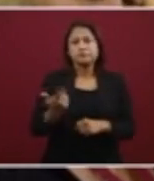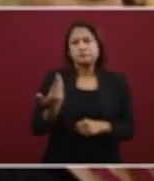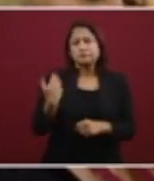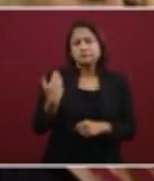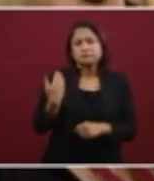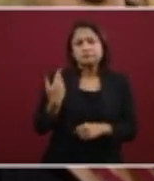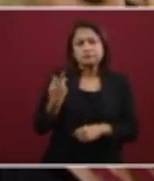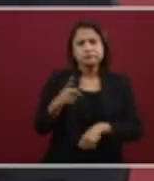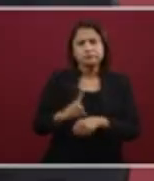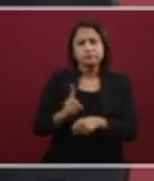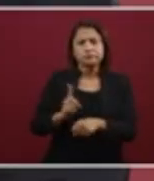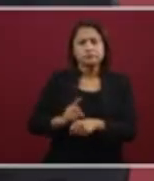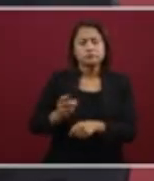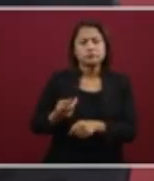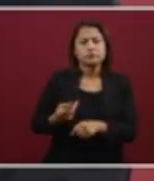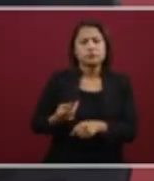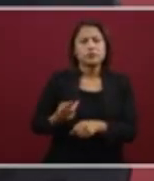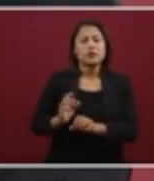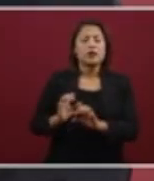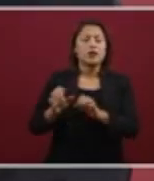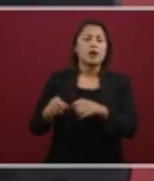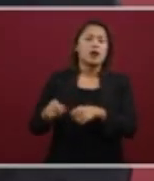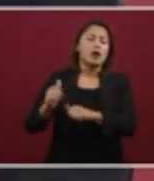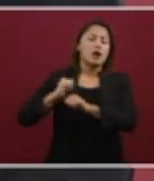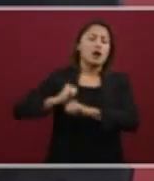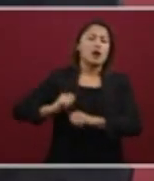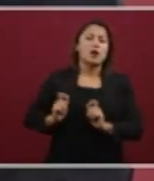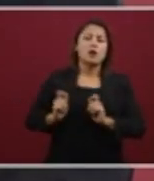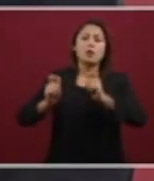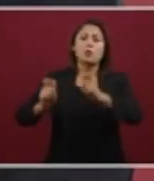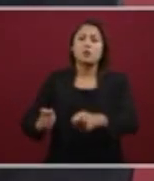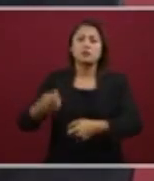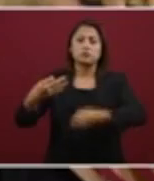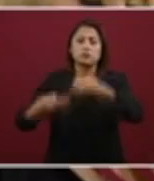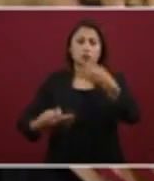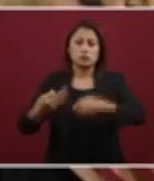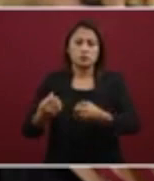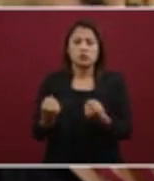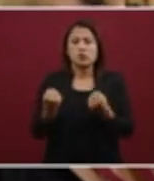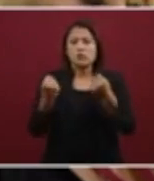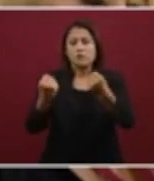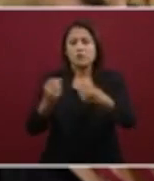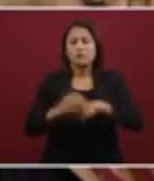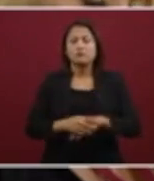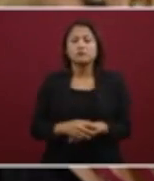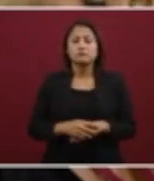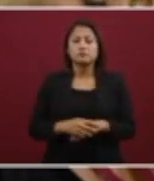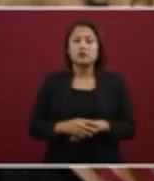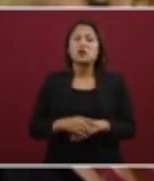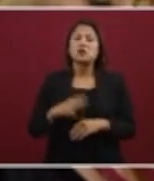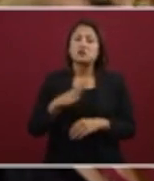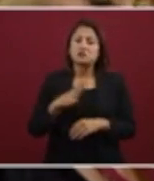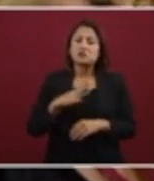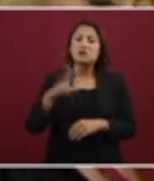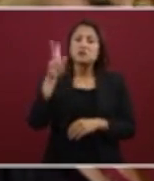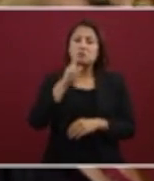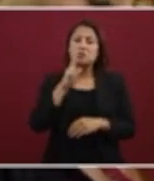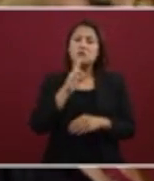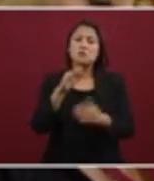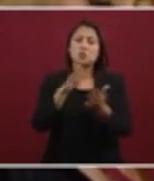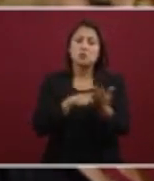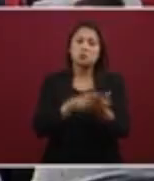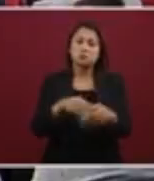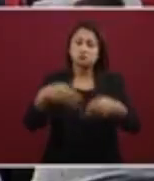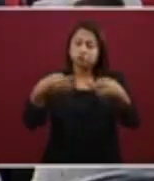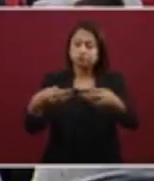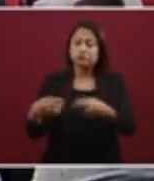alto puesto en CEAP. Presidente, hay audios en poder de este medio que prueban las agresiones y amenazas por parte de